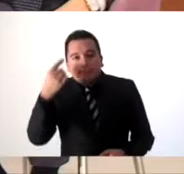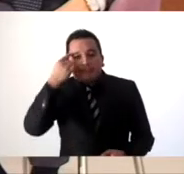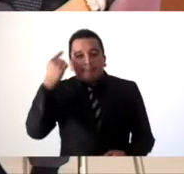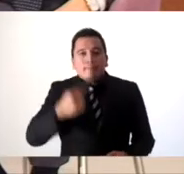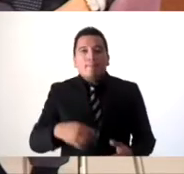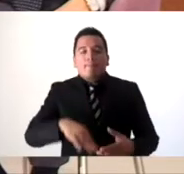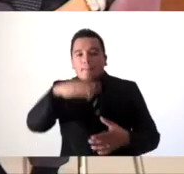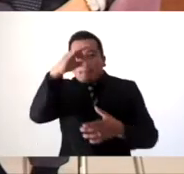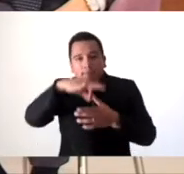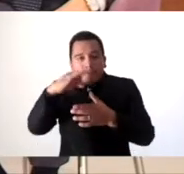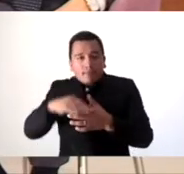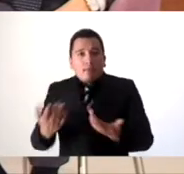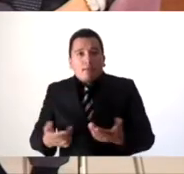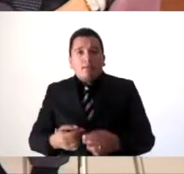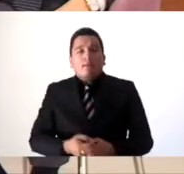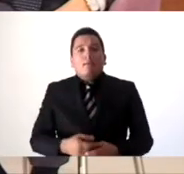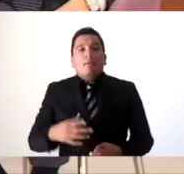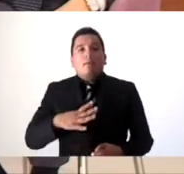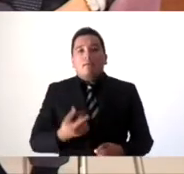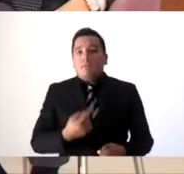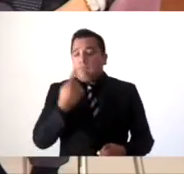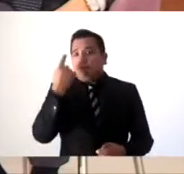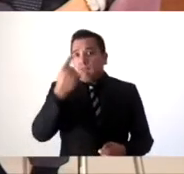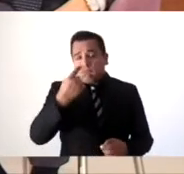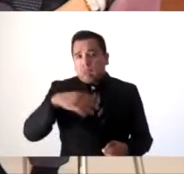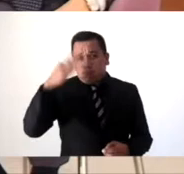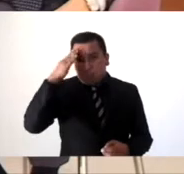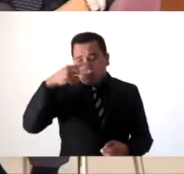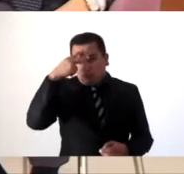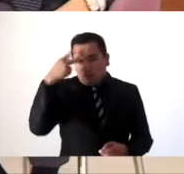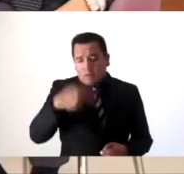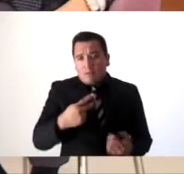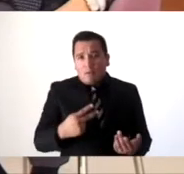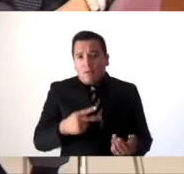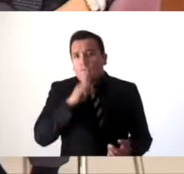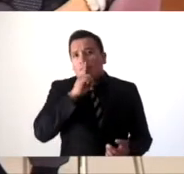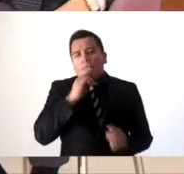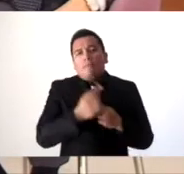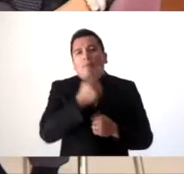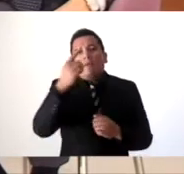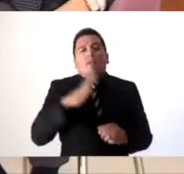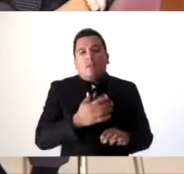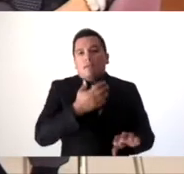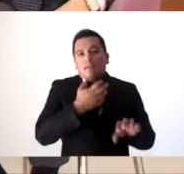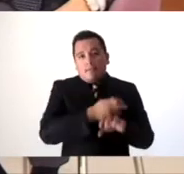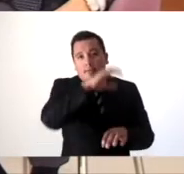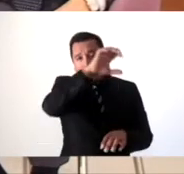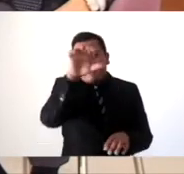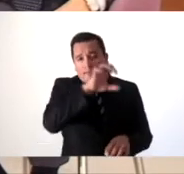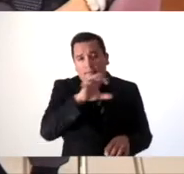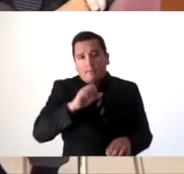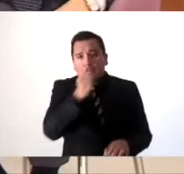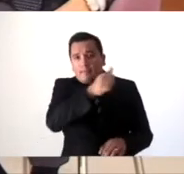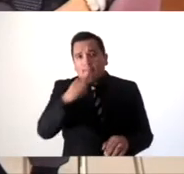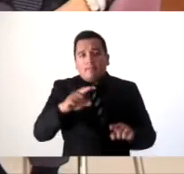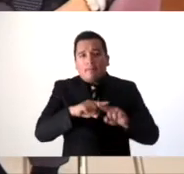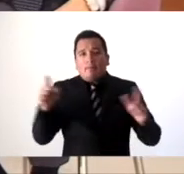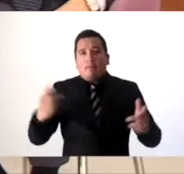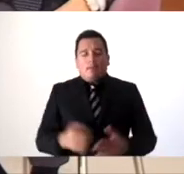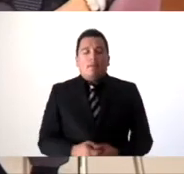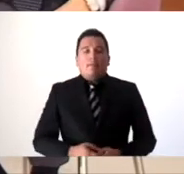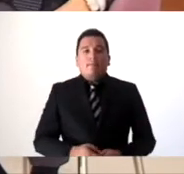a organizar todas las elecciones con una instancia nacional porque todos somos iguales. No, hay particularidades que hay que atender